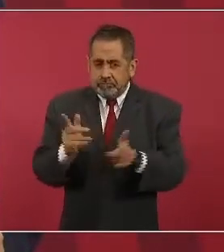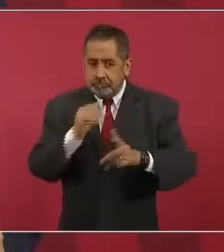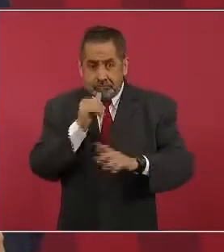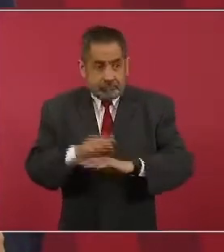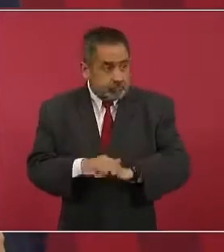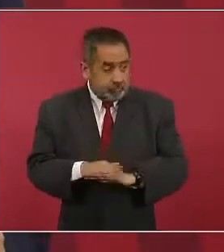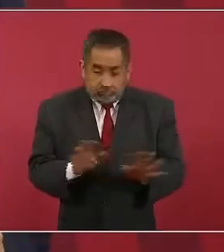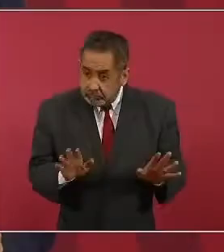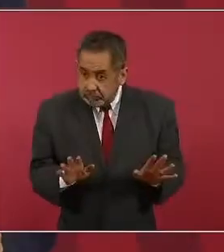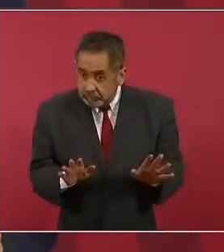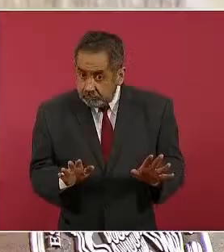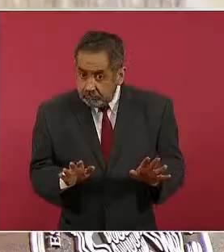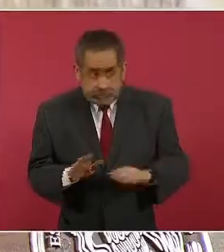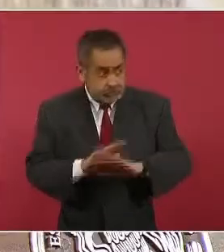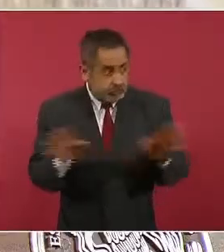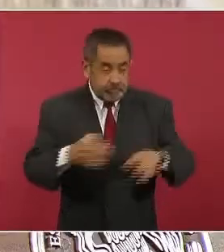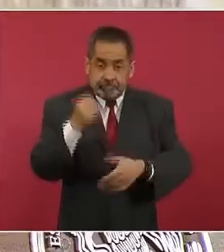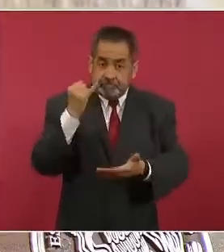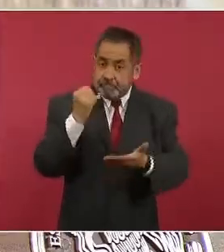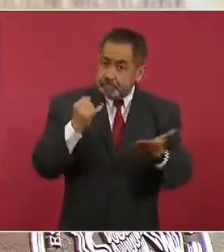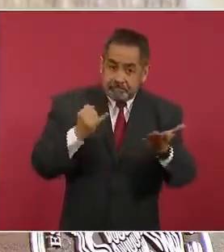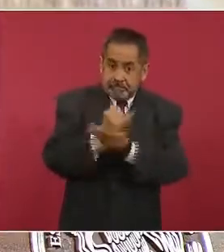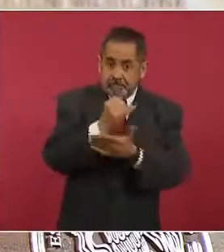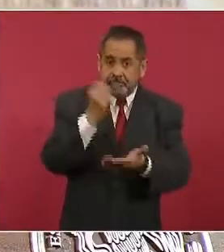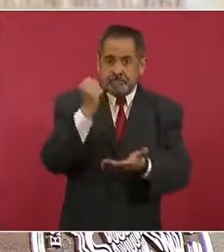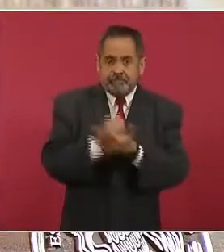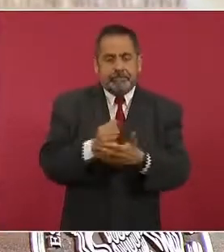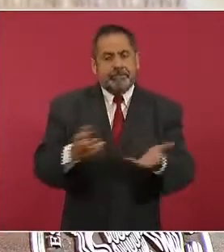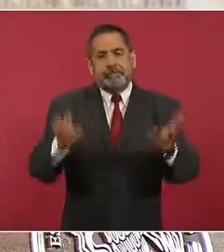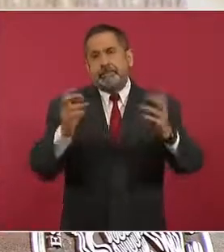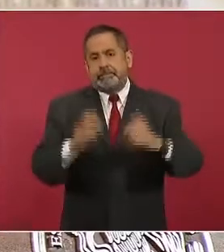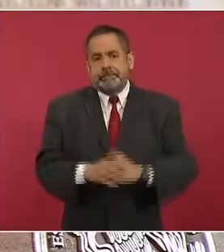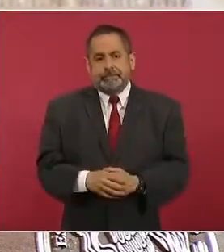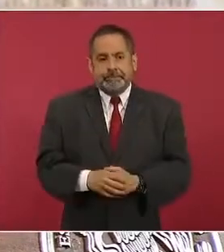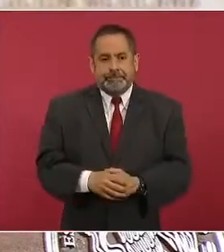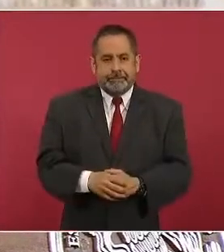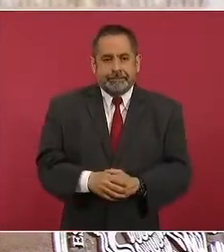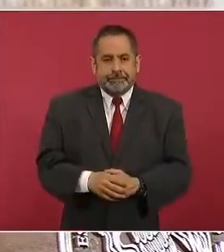Ya es definitivo. Sí, es pues ya. decisión del tribunal.